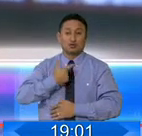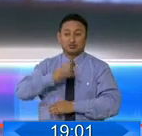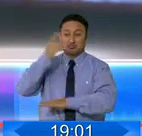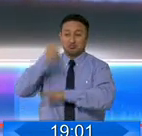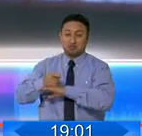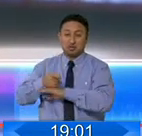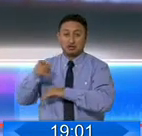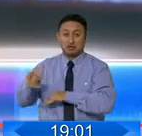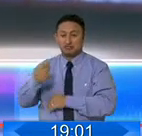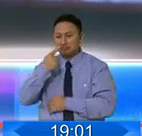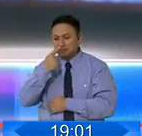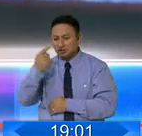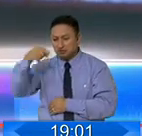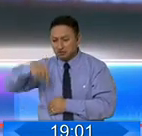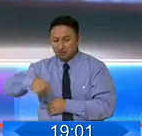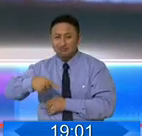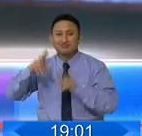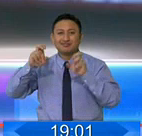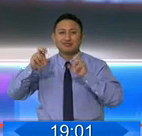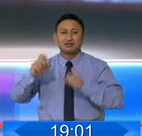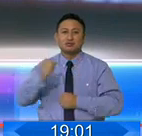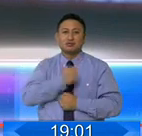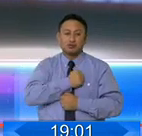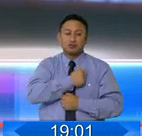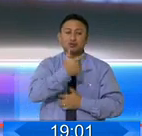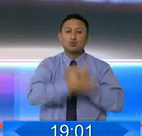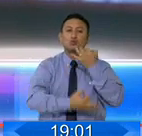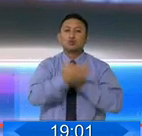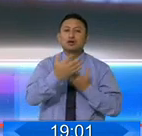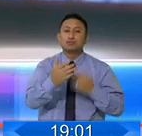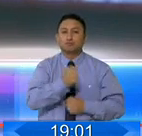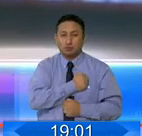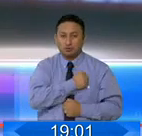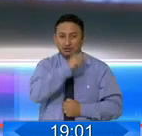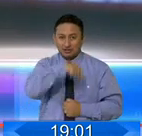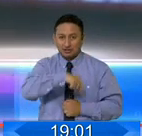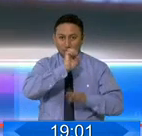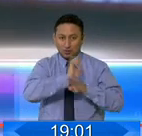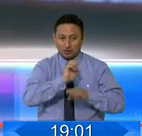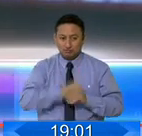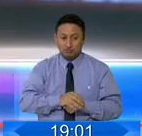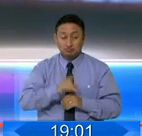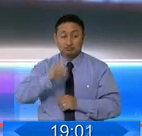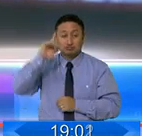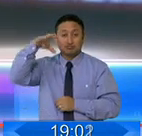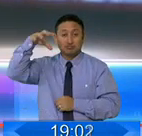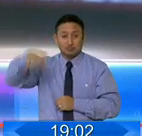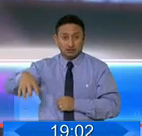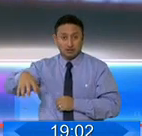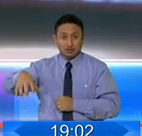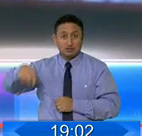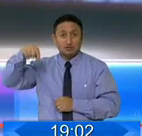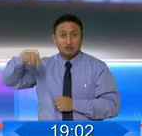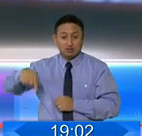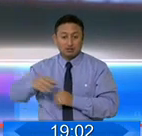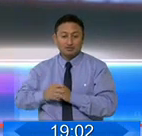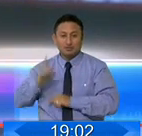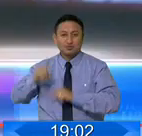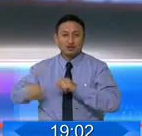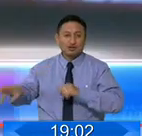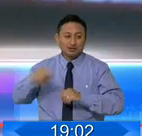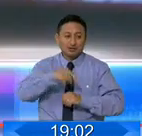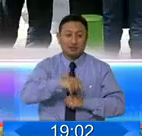a entrometerse en un caso estrictamente judicial. El Ejecutivo, el Estado como tal, no es parte de